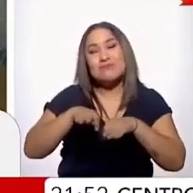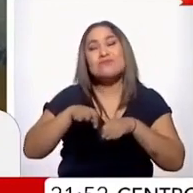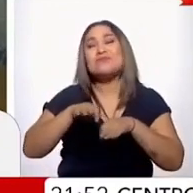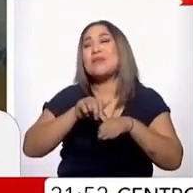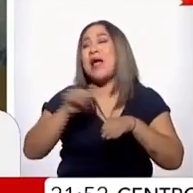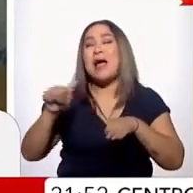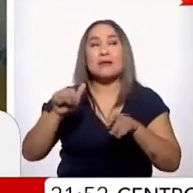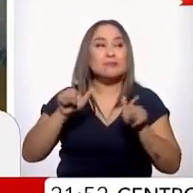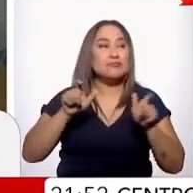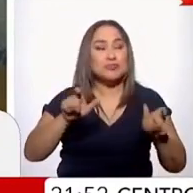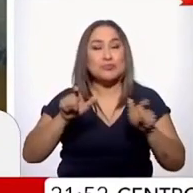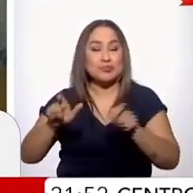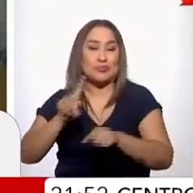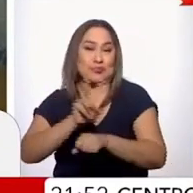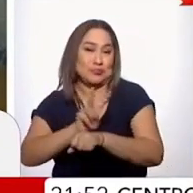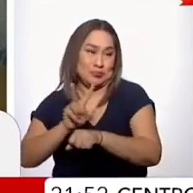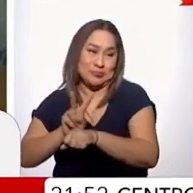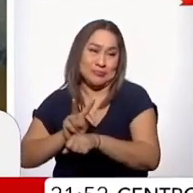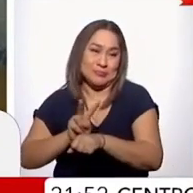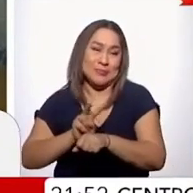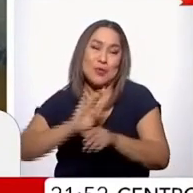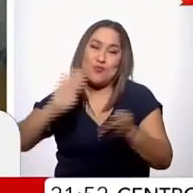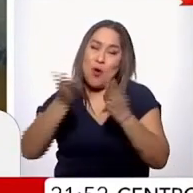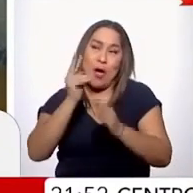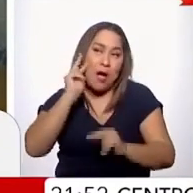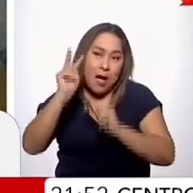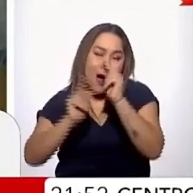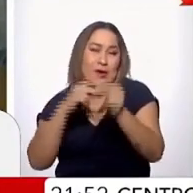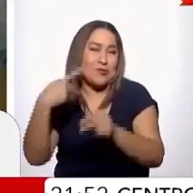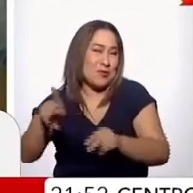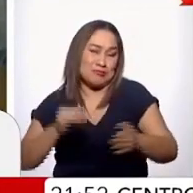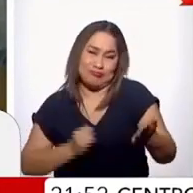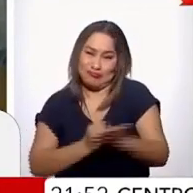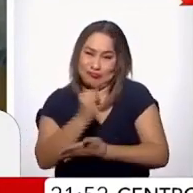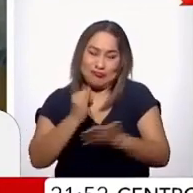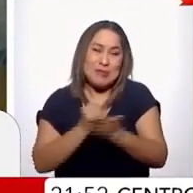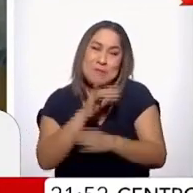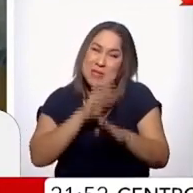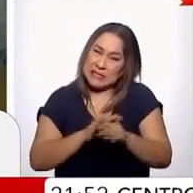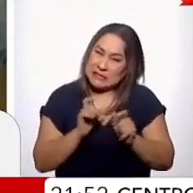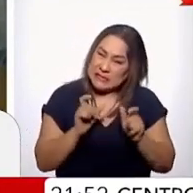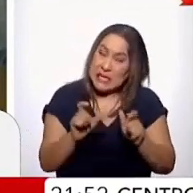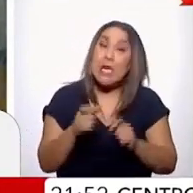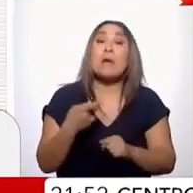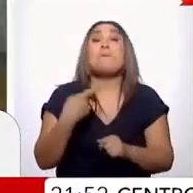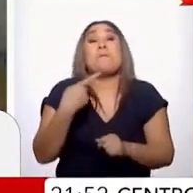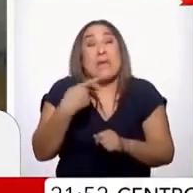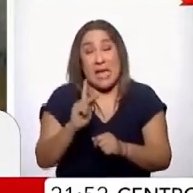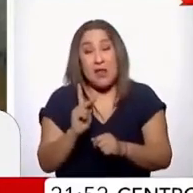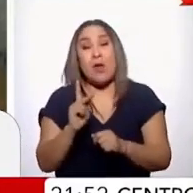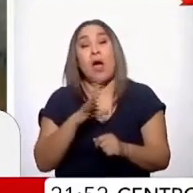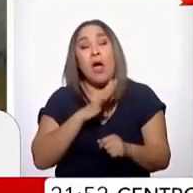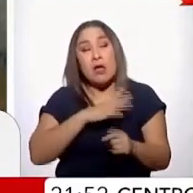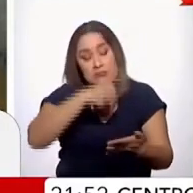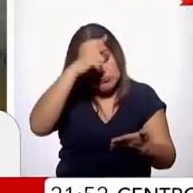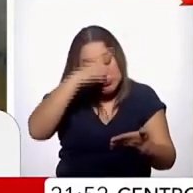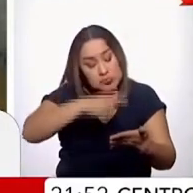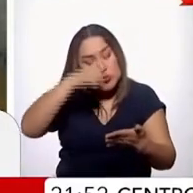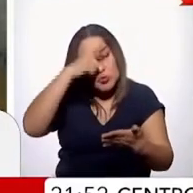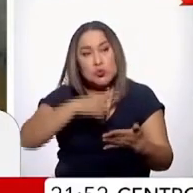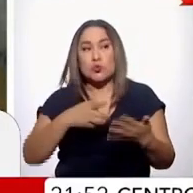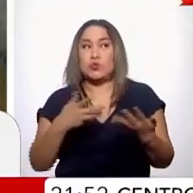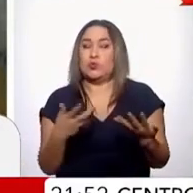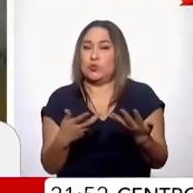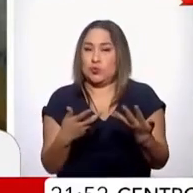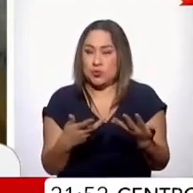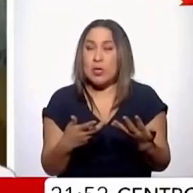seguridad que es por lo que se le conoce en el mundo no sin embargo eh Hay datos duros primero eh una